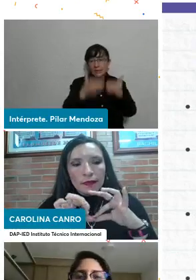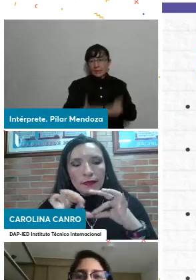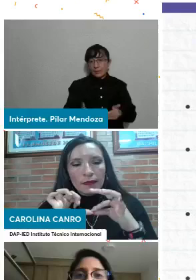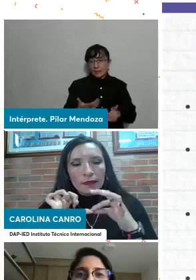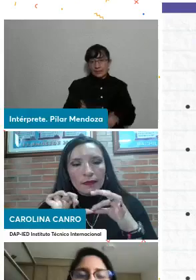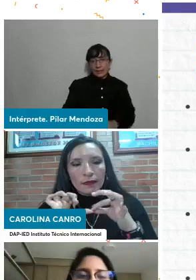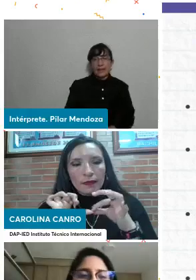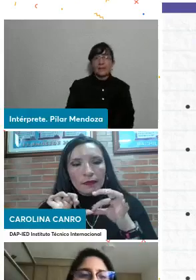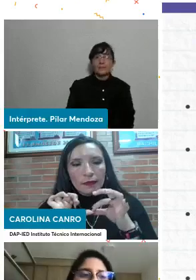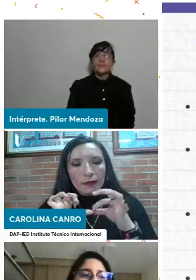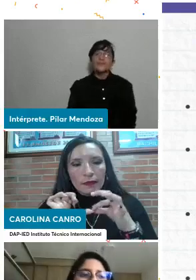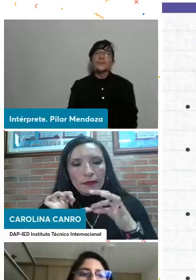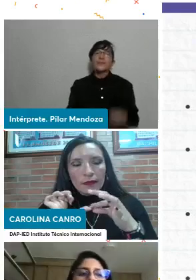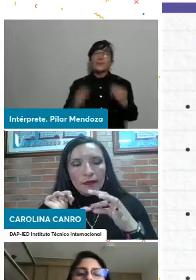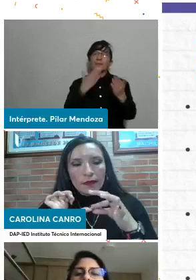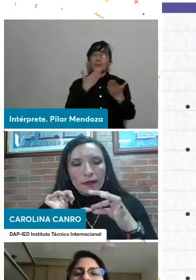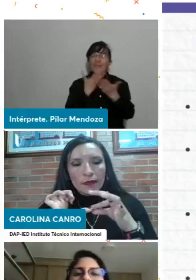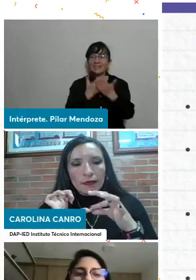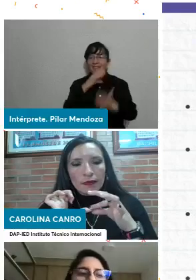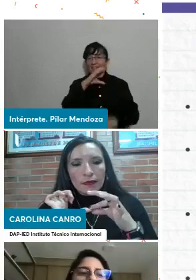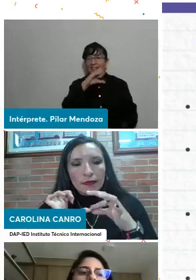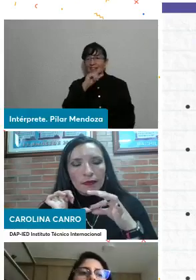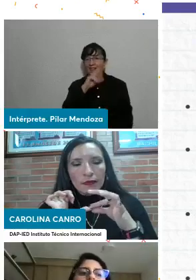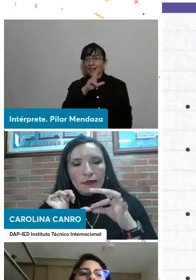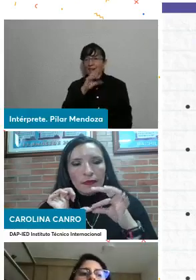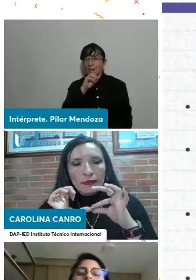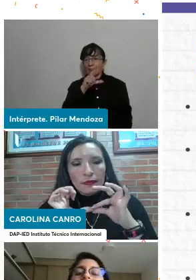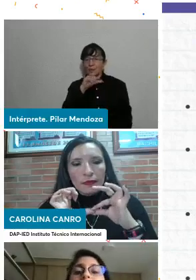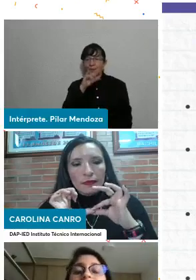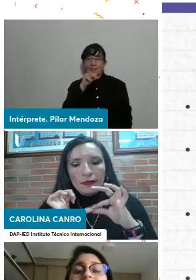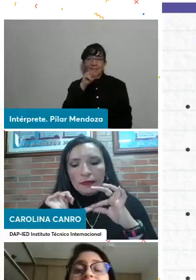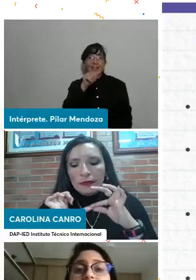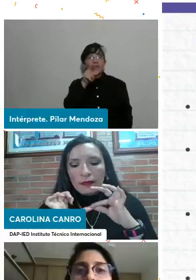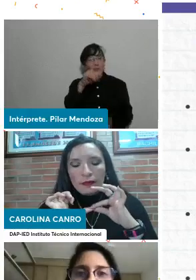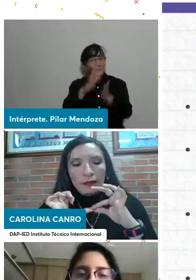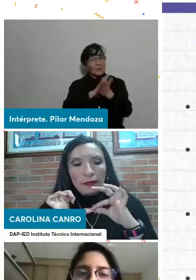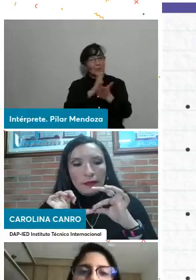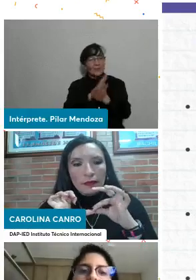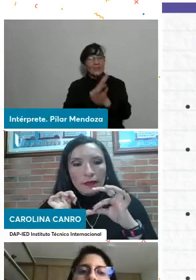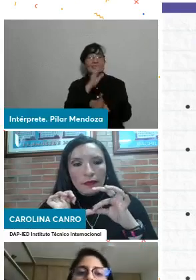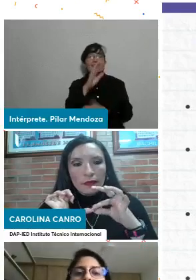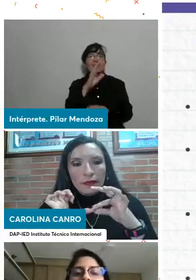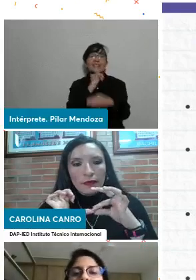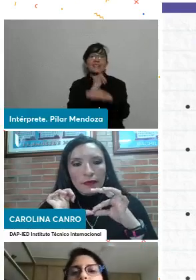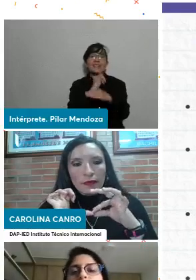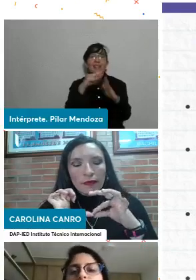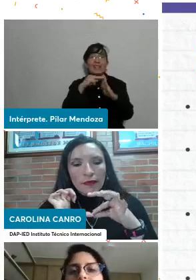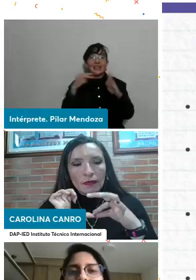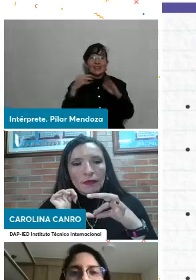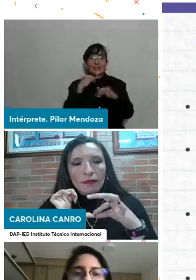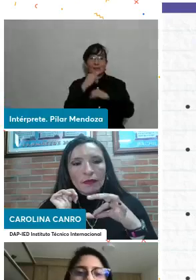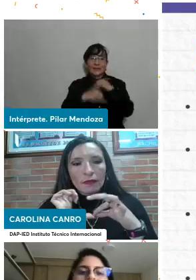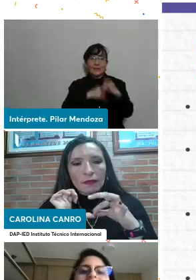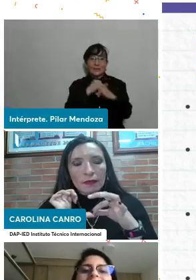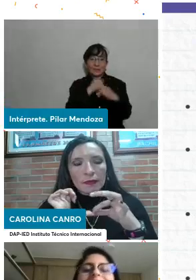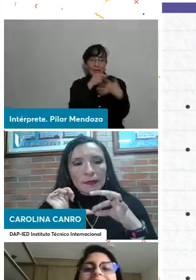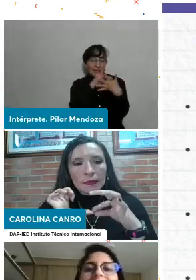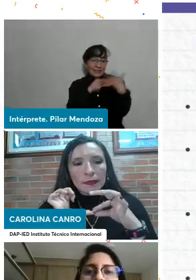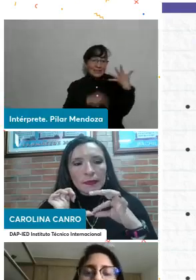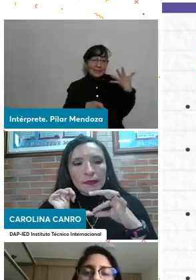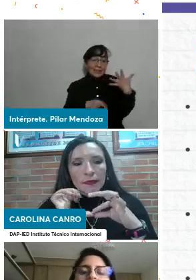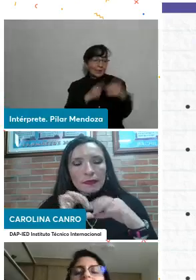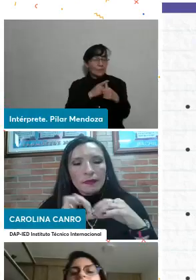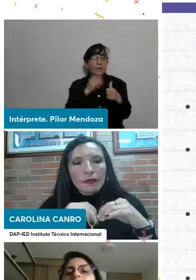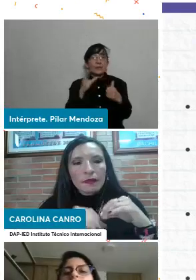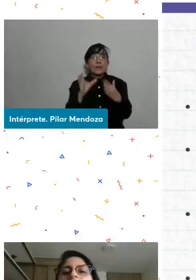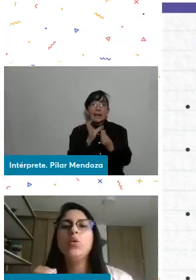Muchas gracias, Carolina, quien nos cuenta cómo lo están haciendo en el Instituto Técnico Internacional y que nos da estos 5 puntos claves.